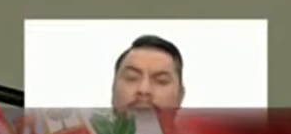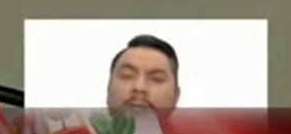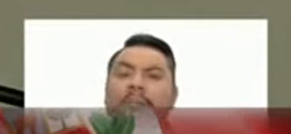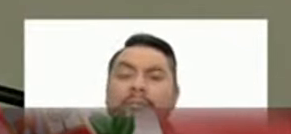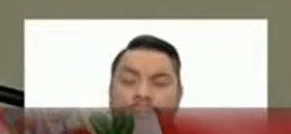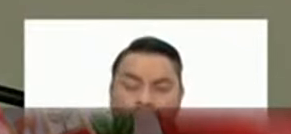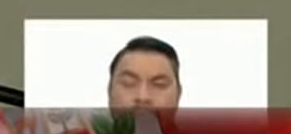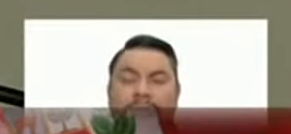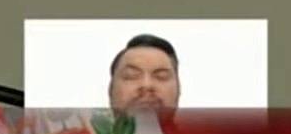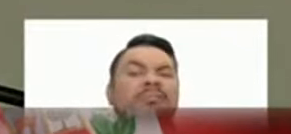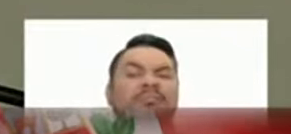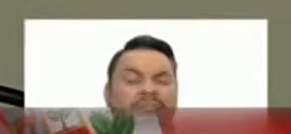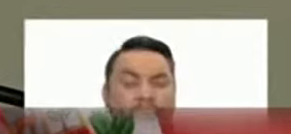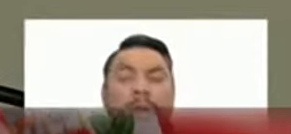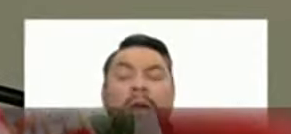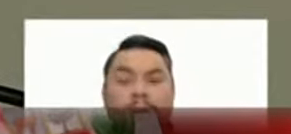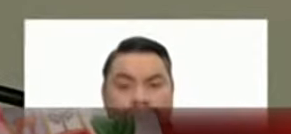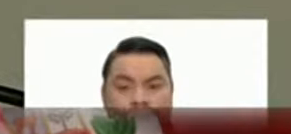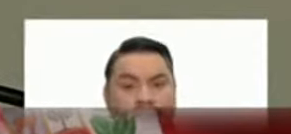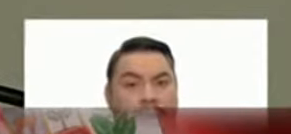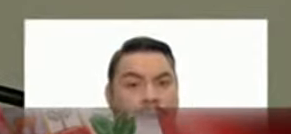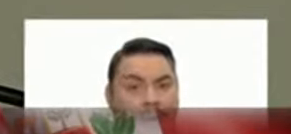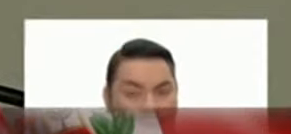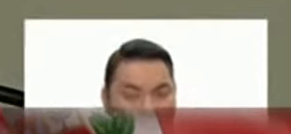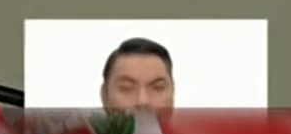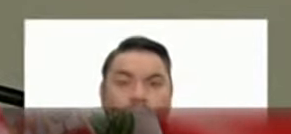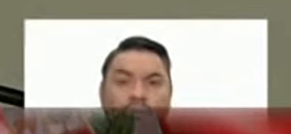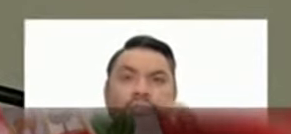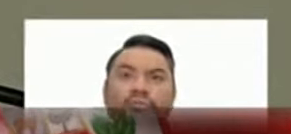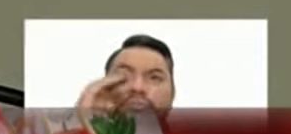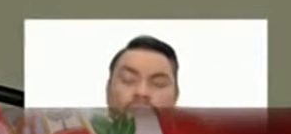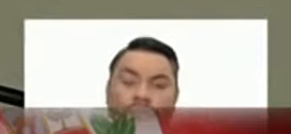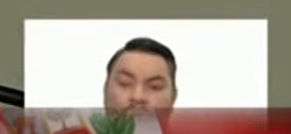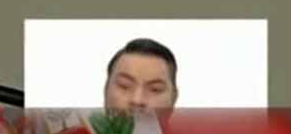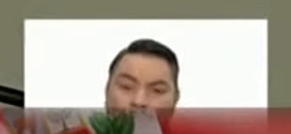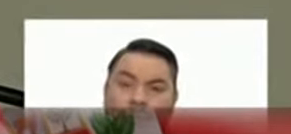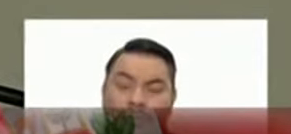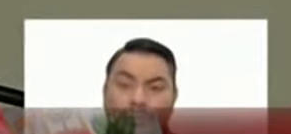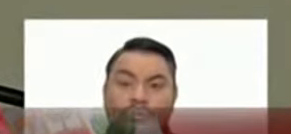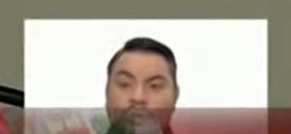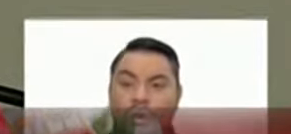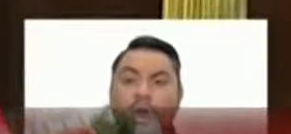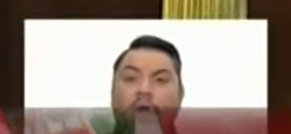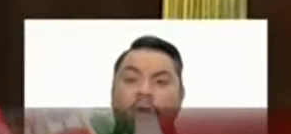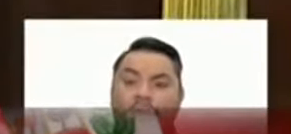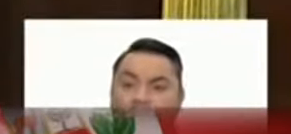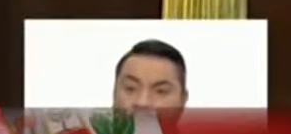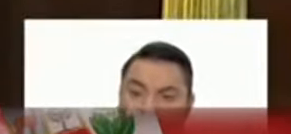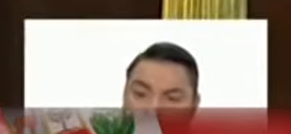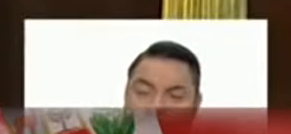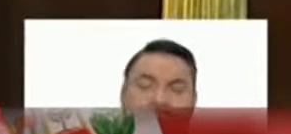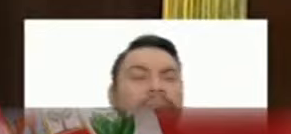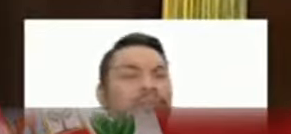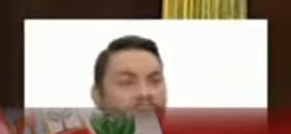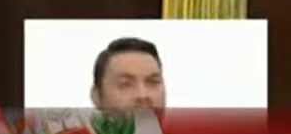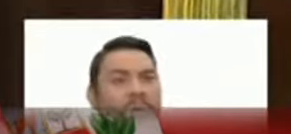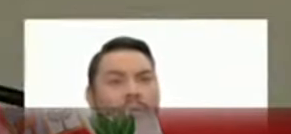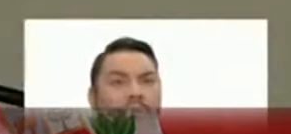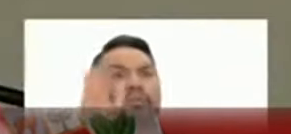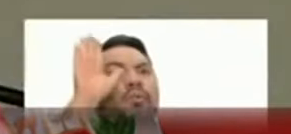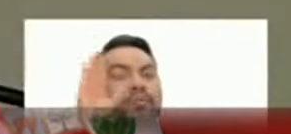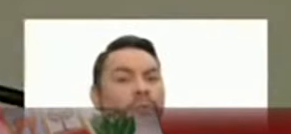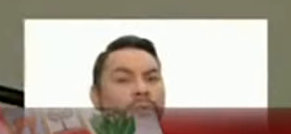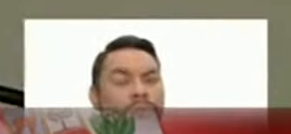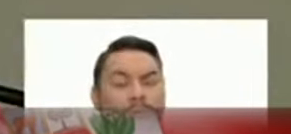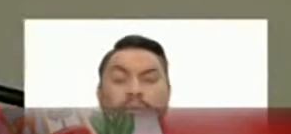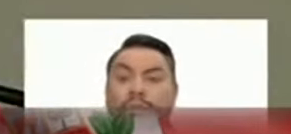de Estado en el Despacho de Vivienda, Construcción y Saneamiento que le confío? Sí, juro. Si